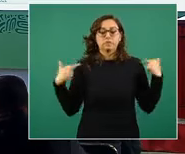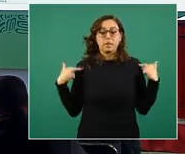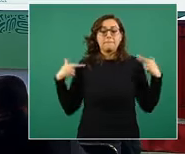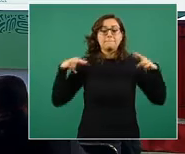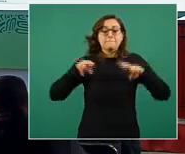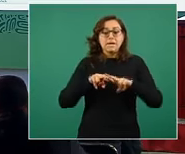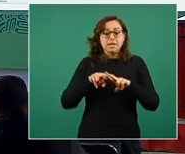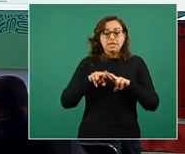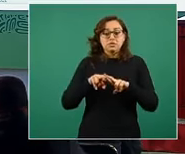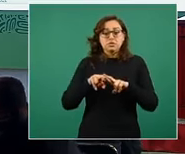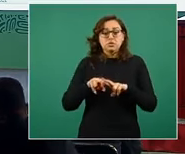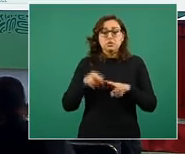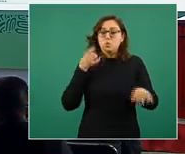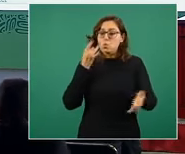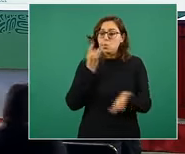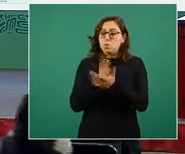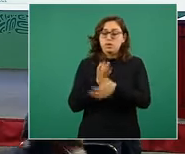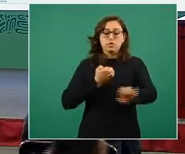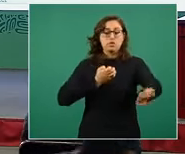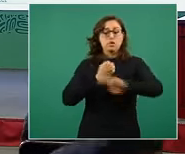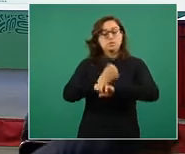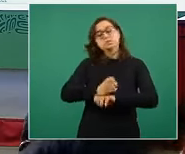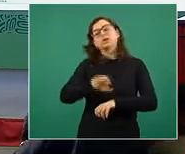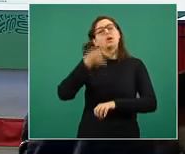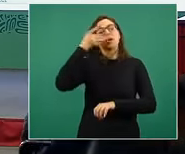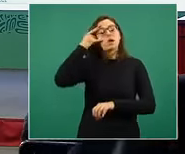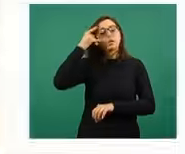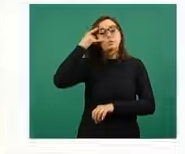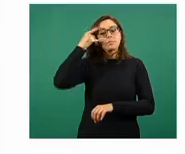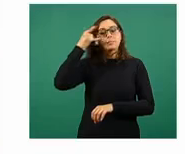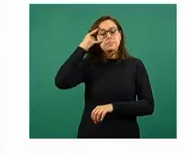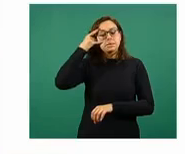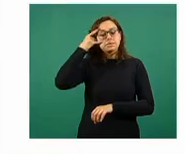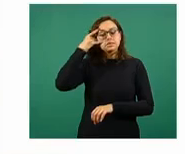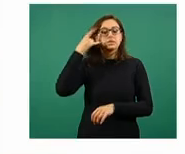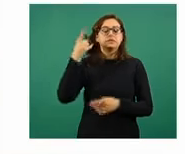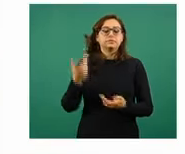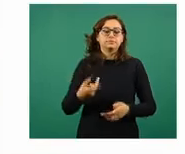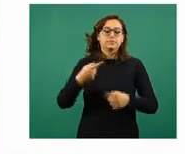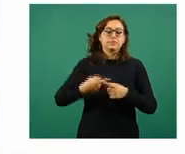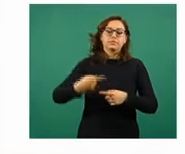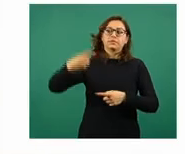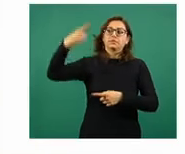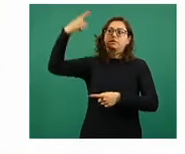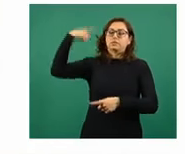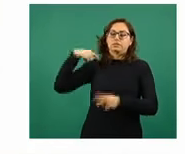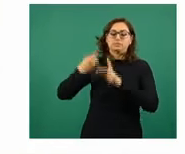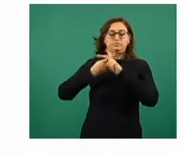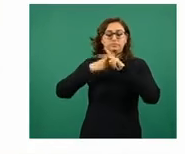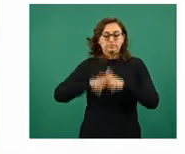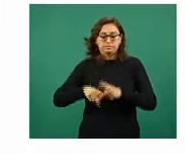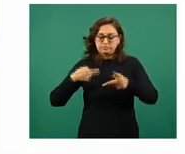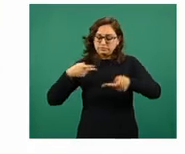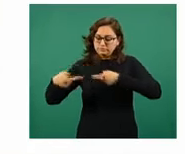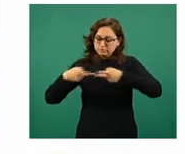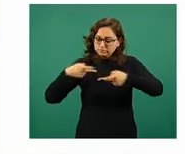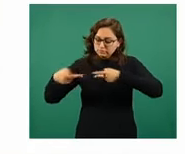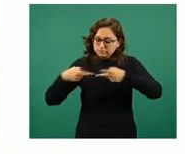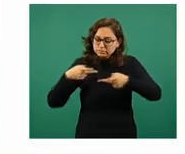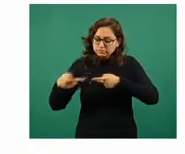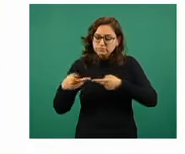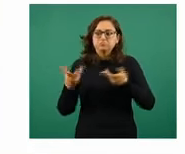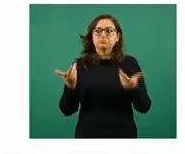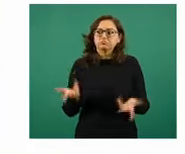personal educativo exclusivamente en Campeche, como ya hemos comentado desde su fase de planeación, con el propósito de aprovechar